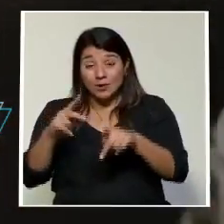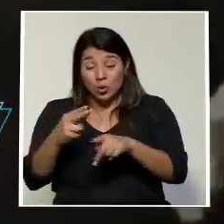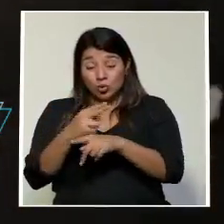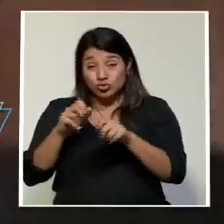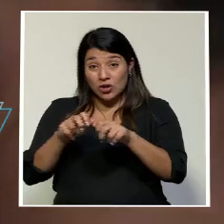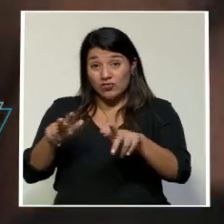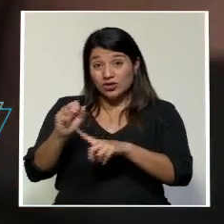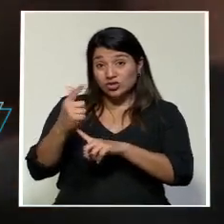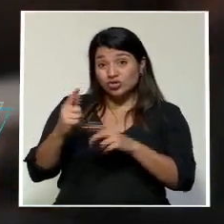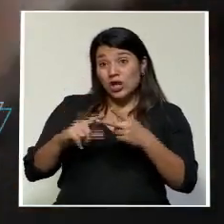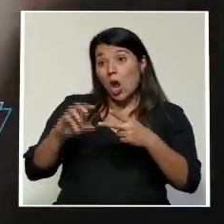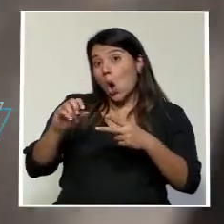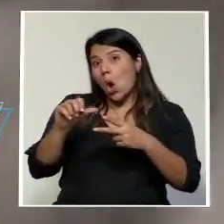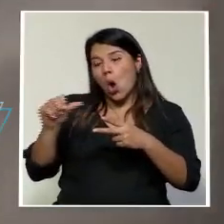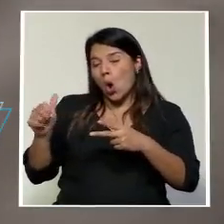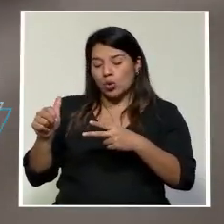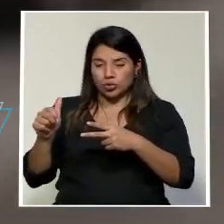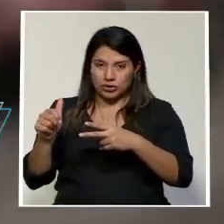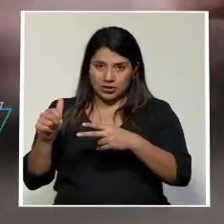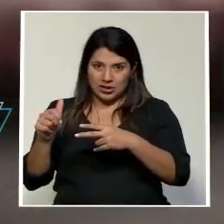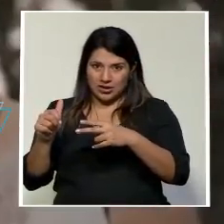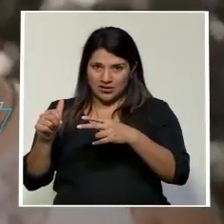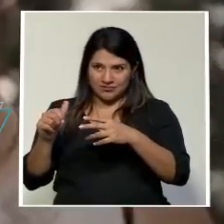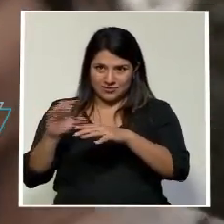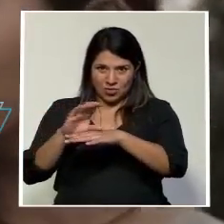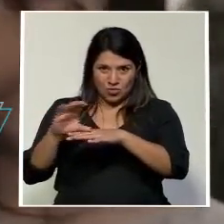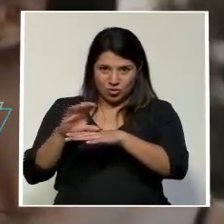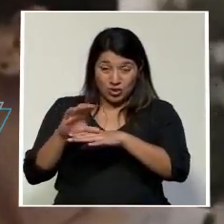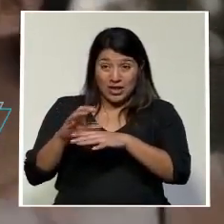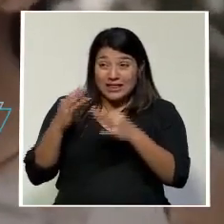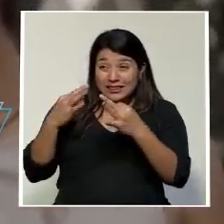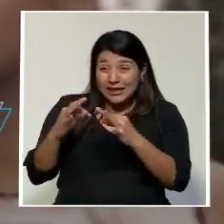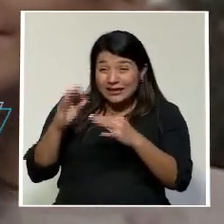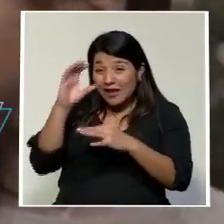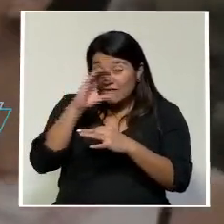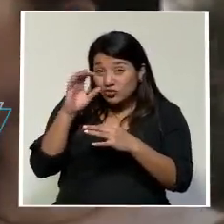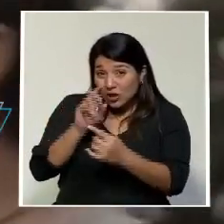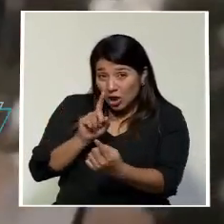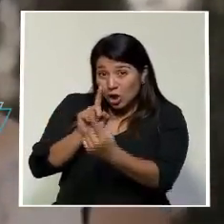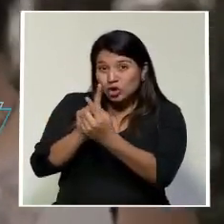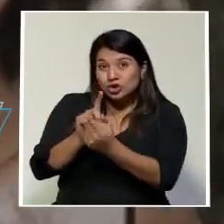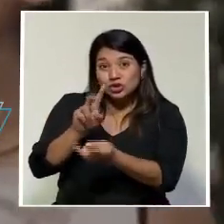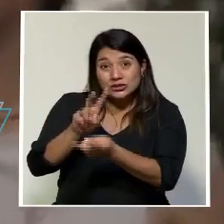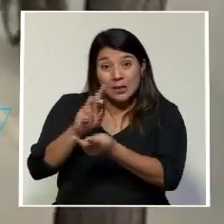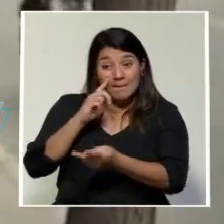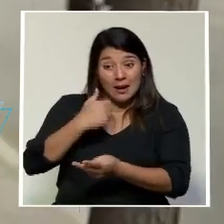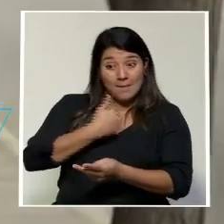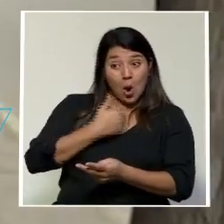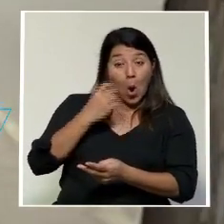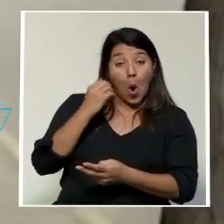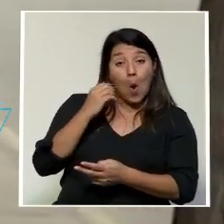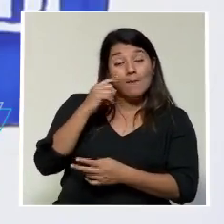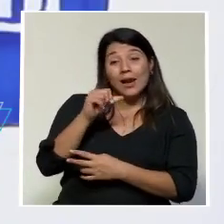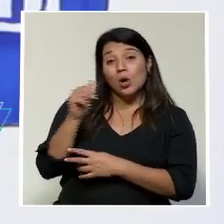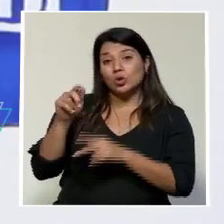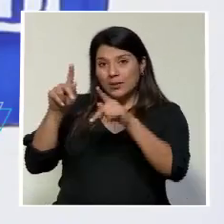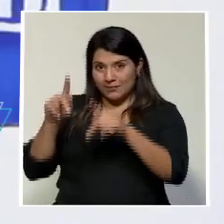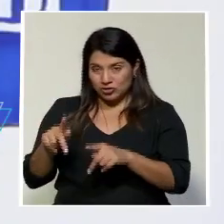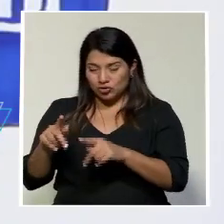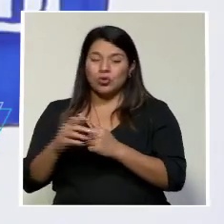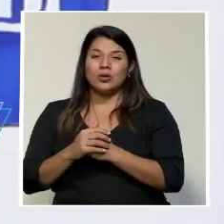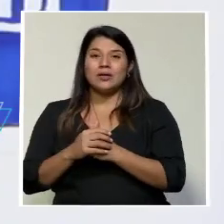cualquier otro medio informático o telemático, busca encuentros de carácter sexual para sí o para otros. La seducción y encuentros con menores por